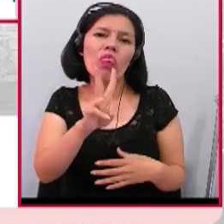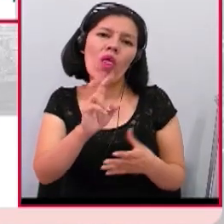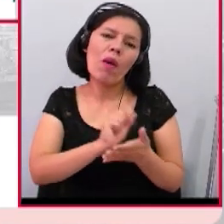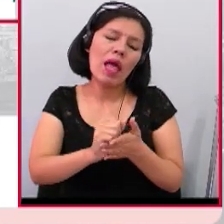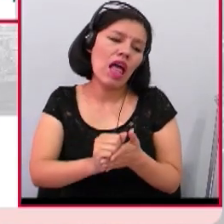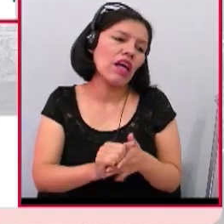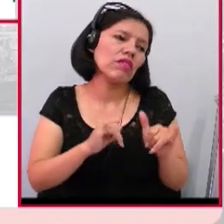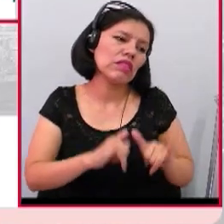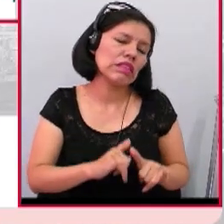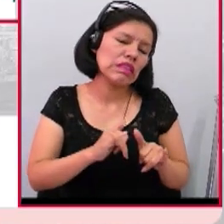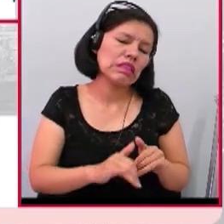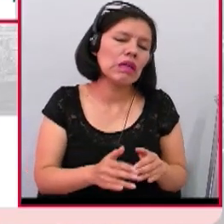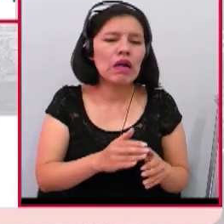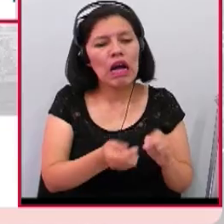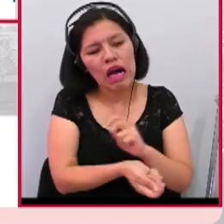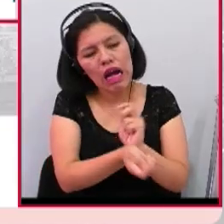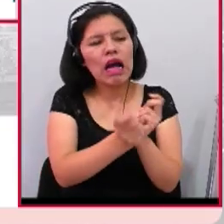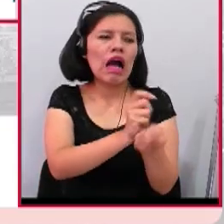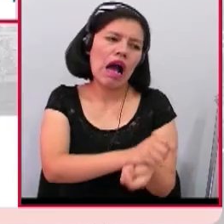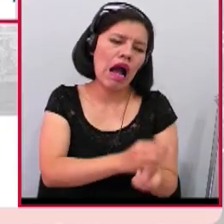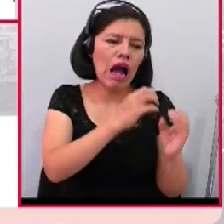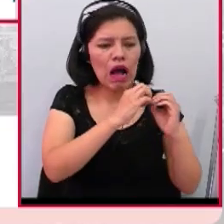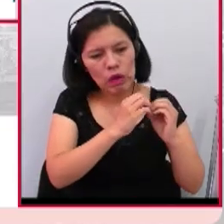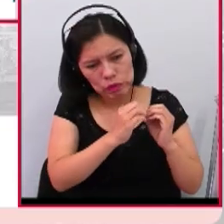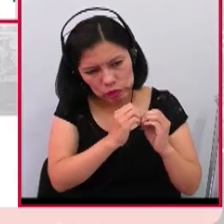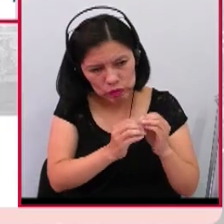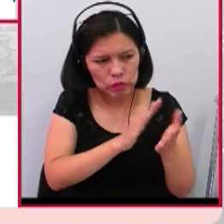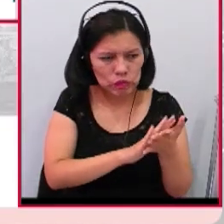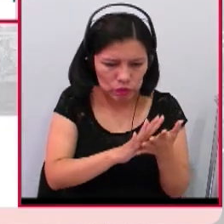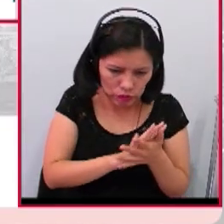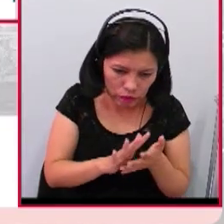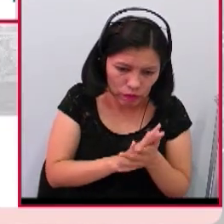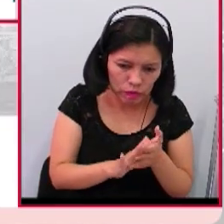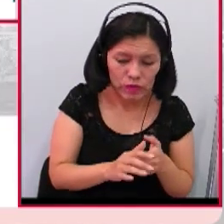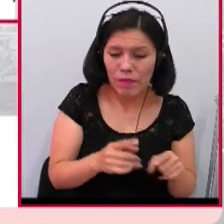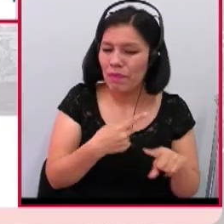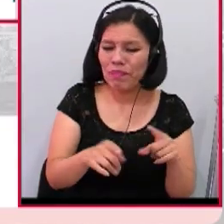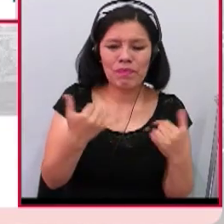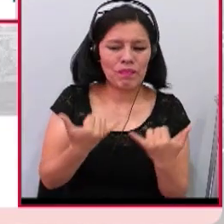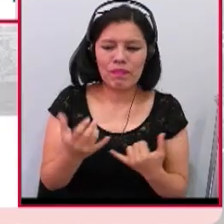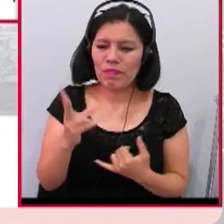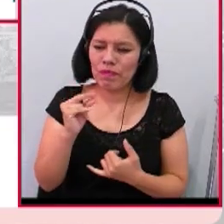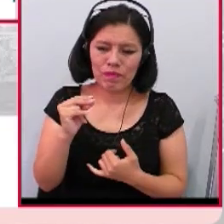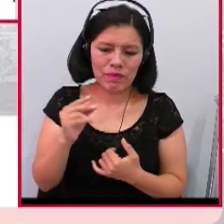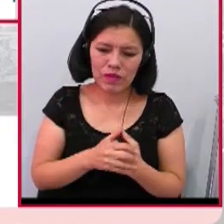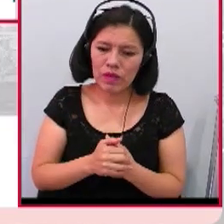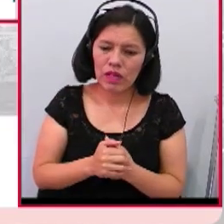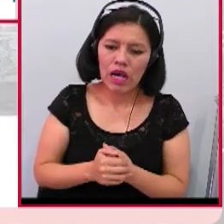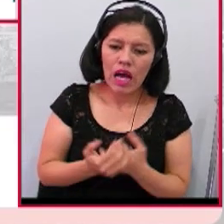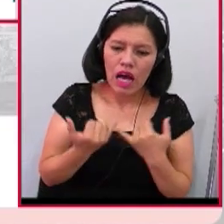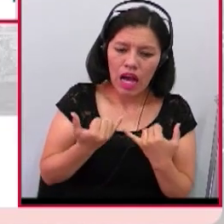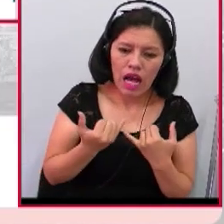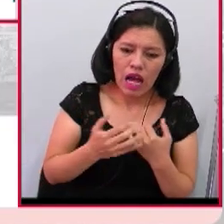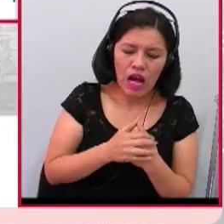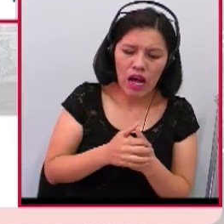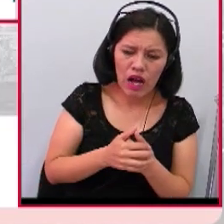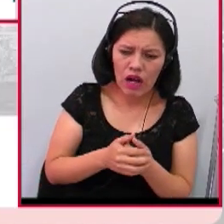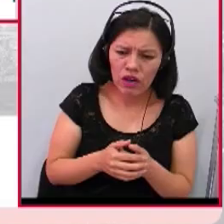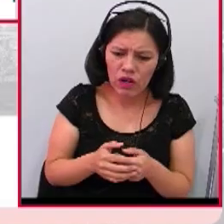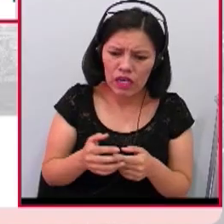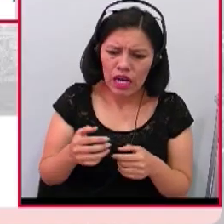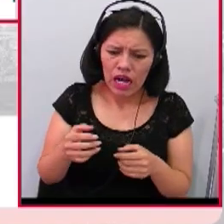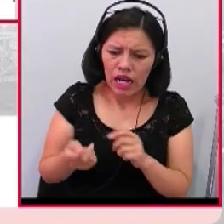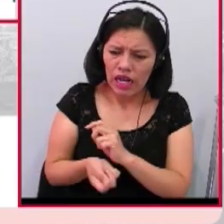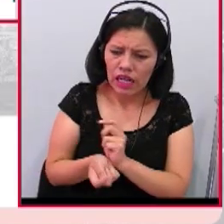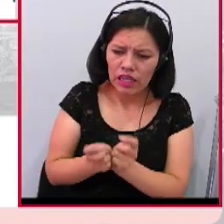nueva campaña. Y procesaban aproximadamente 50.000 toneladas máximo. Si llegamos a 60.000 era lo máximo. Éramos unos